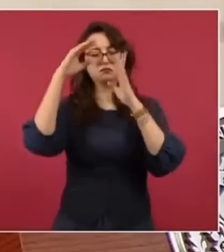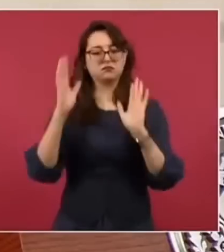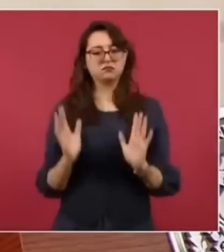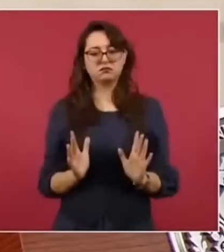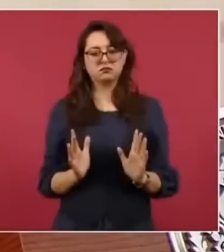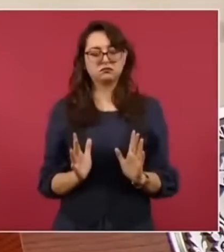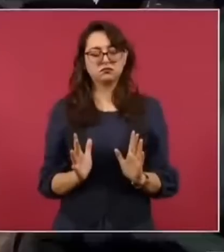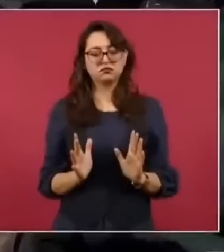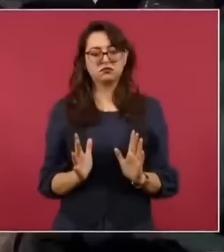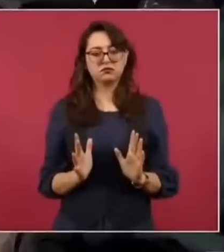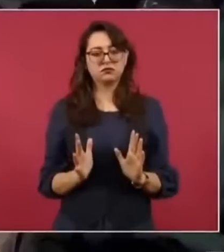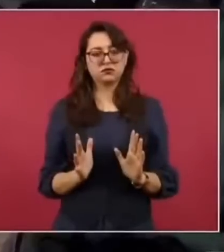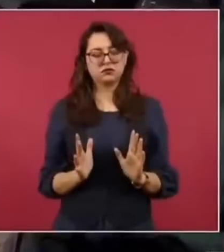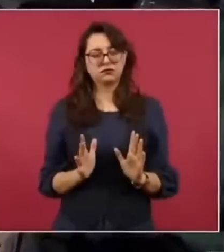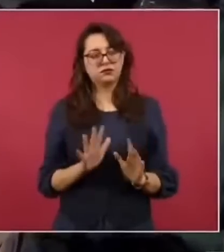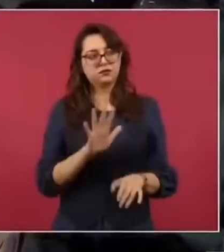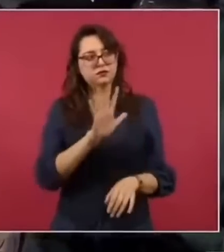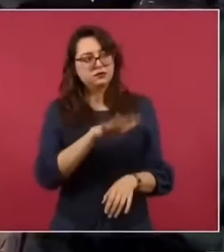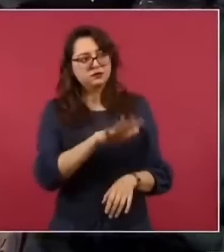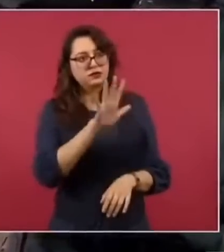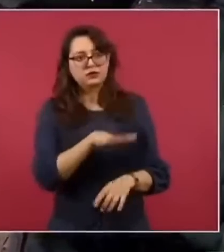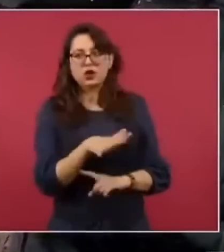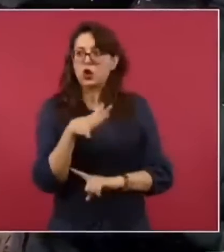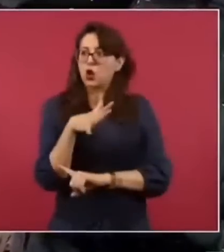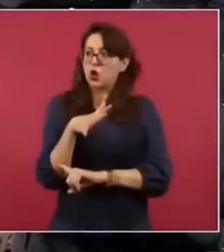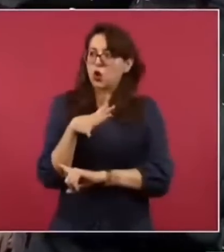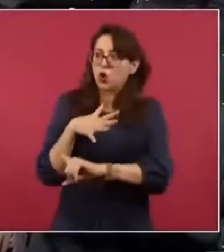No tomaron en cuenta